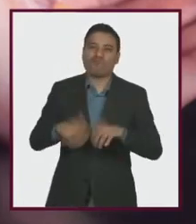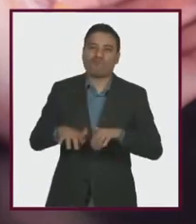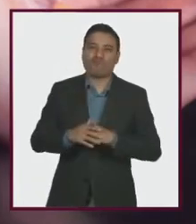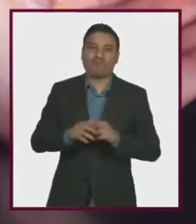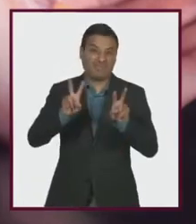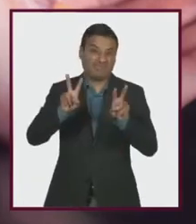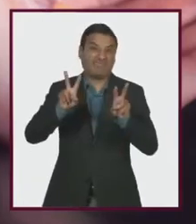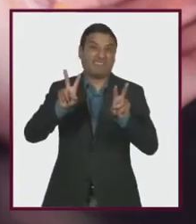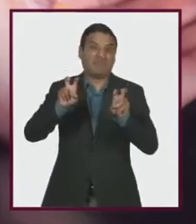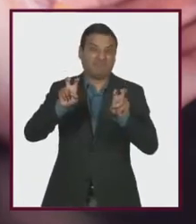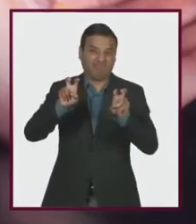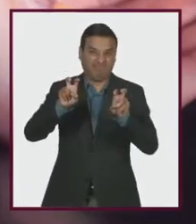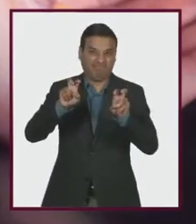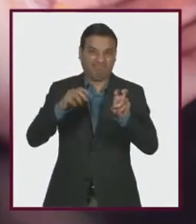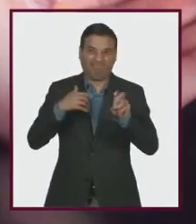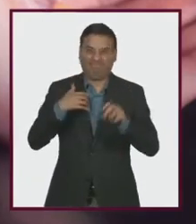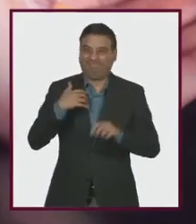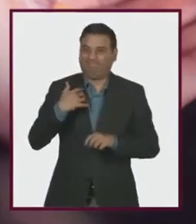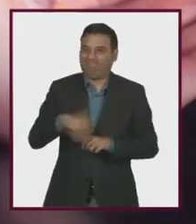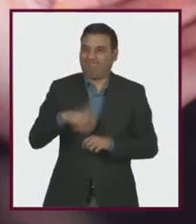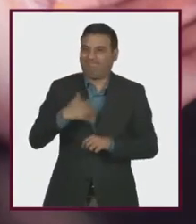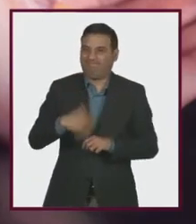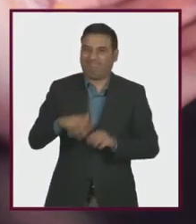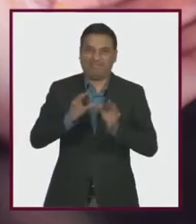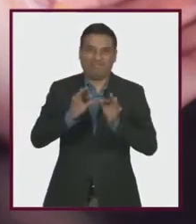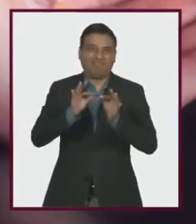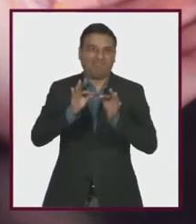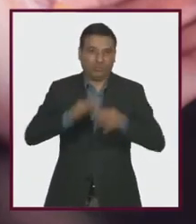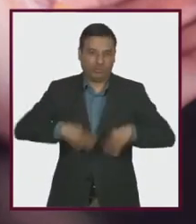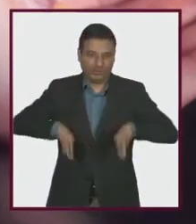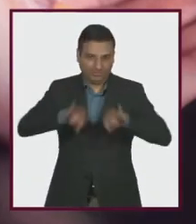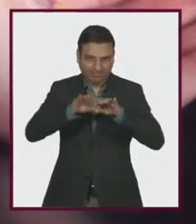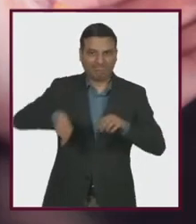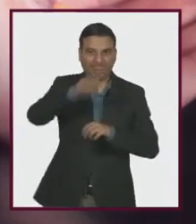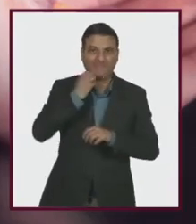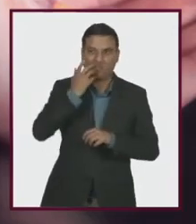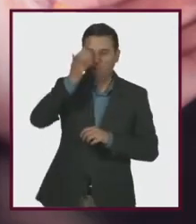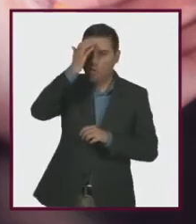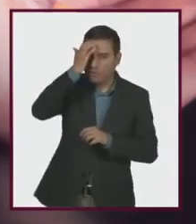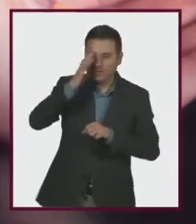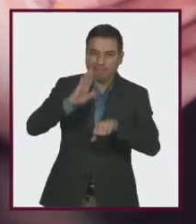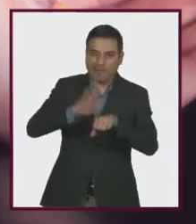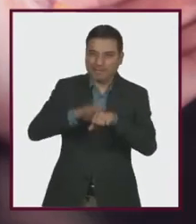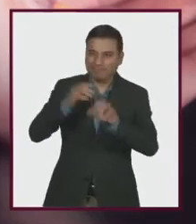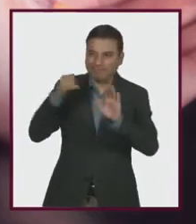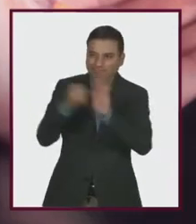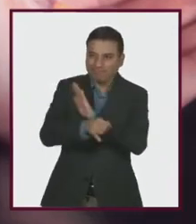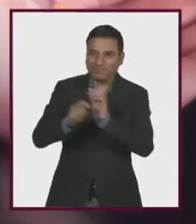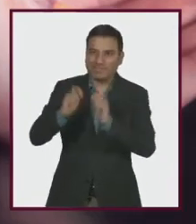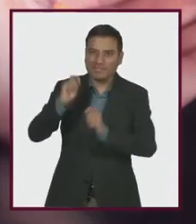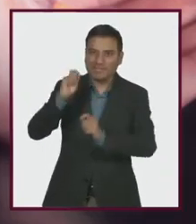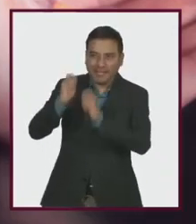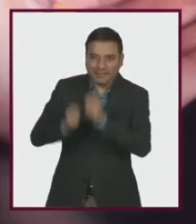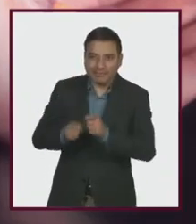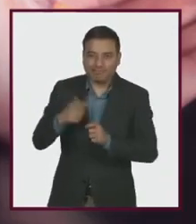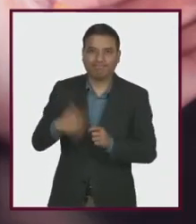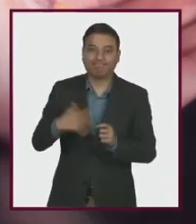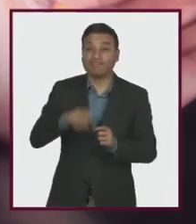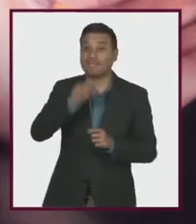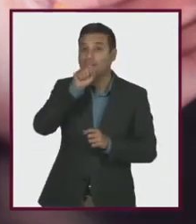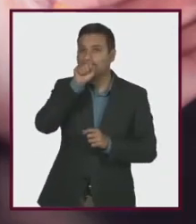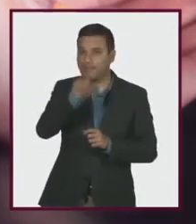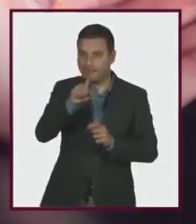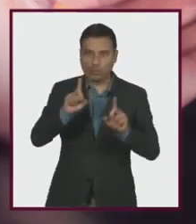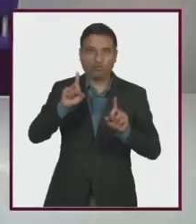tema, ese es el punto, nos incita a conocer más, a querer saber más y sobre todo a tratar de resolver